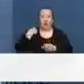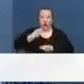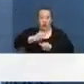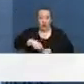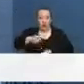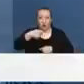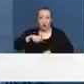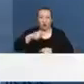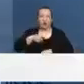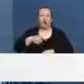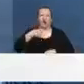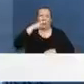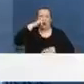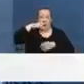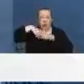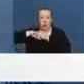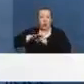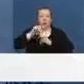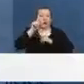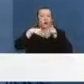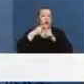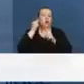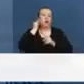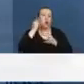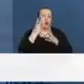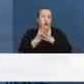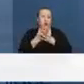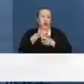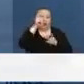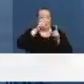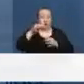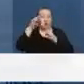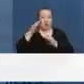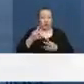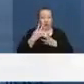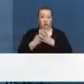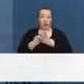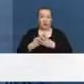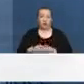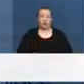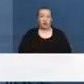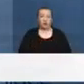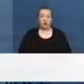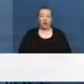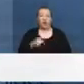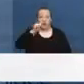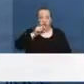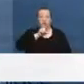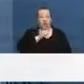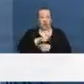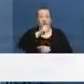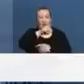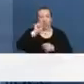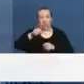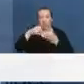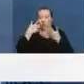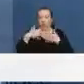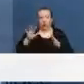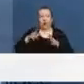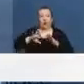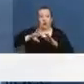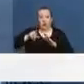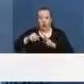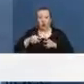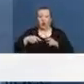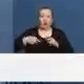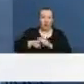las mujeres que estaba empresa se trató a los presos con dignidad a pero son criminales por criminales que sean pueden presos libertad a más su dignidad